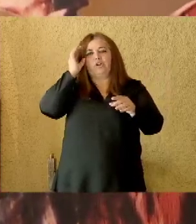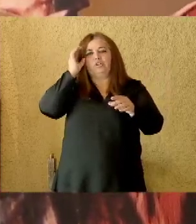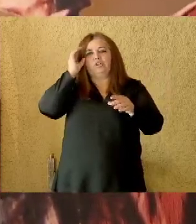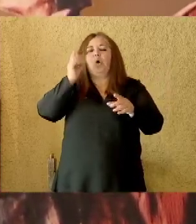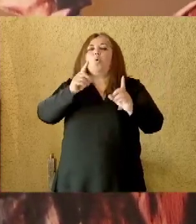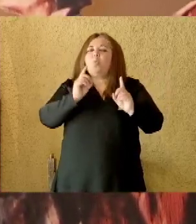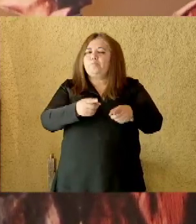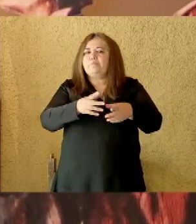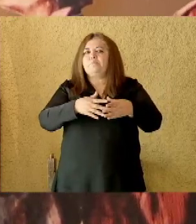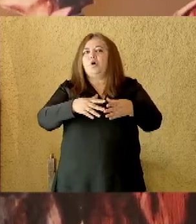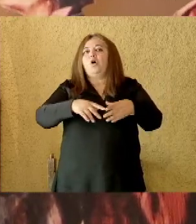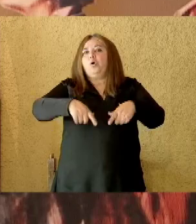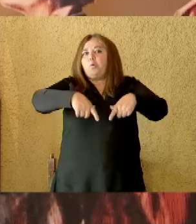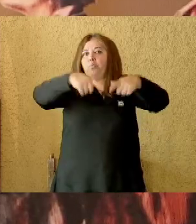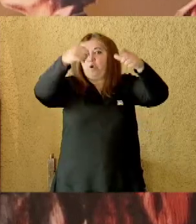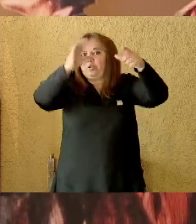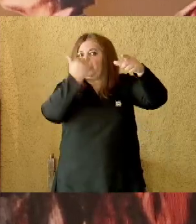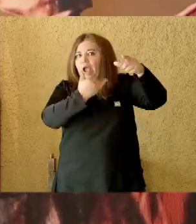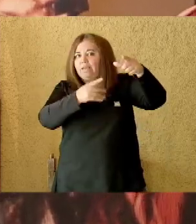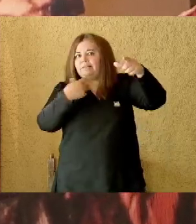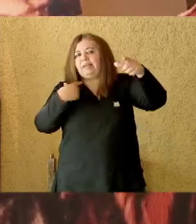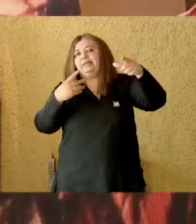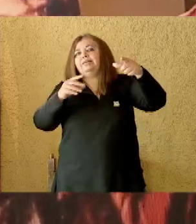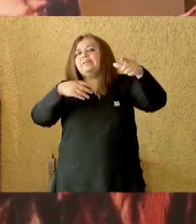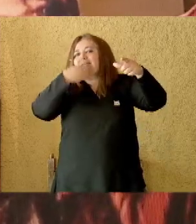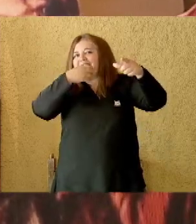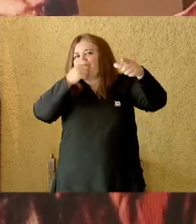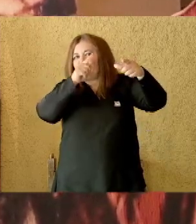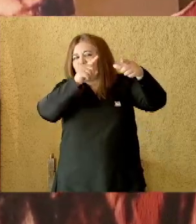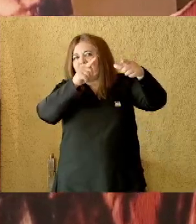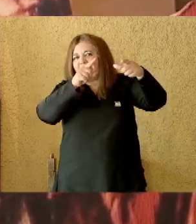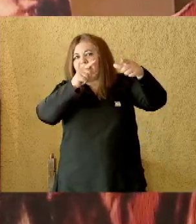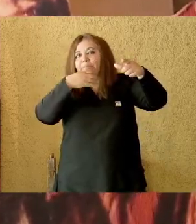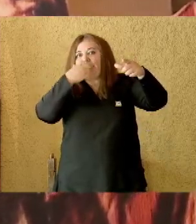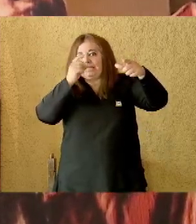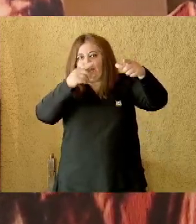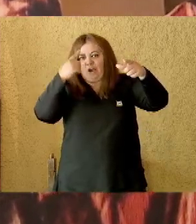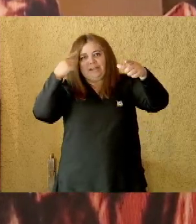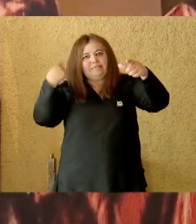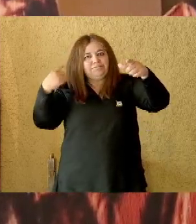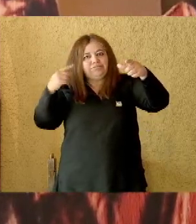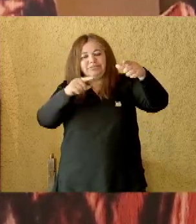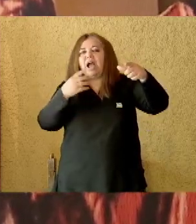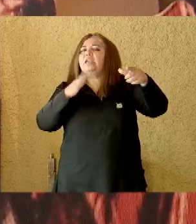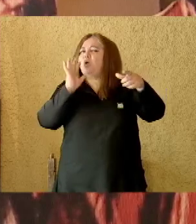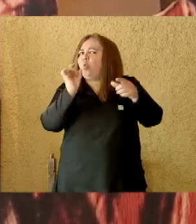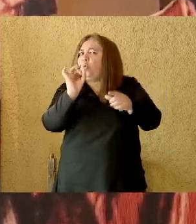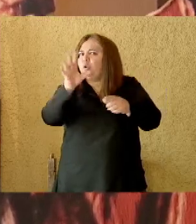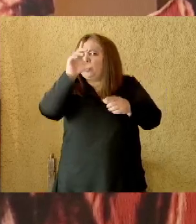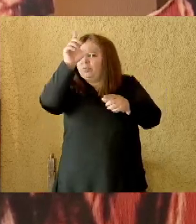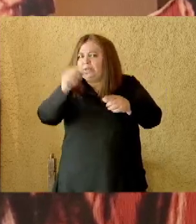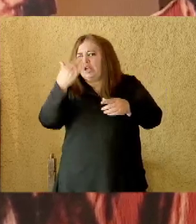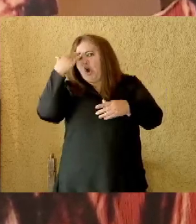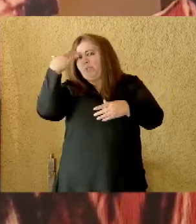del Retorno a la Patria, ese que está en el Manzano Histórico y que tiene como único monumento en el país a San